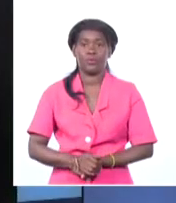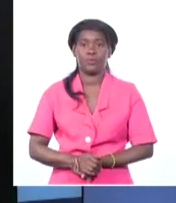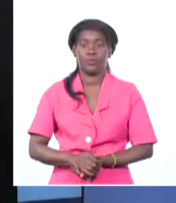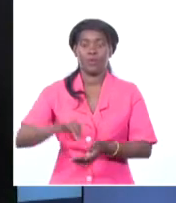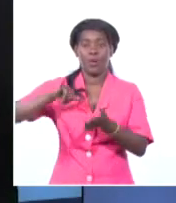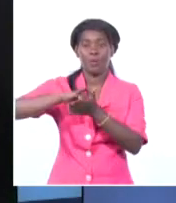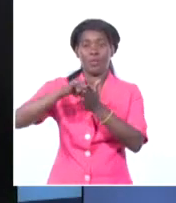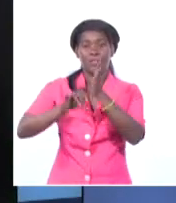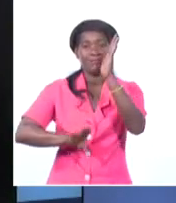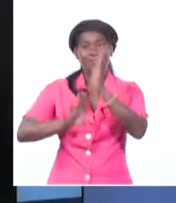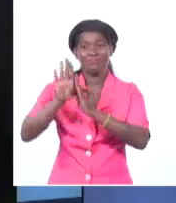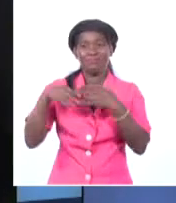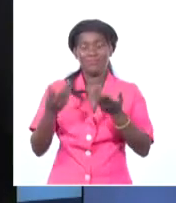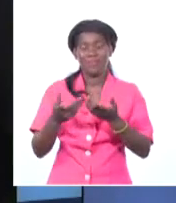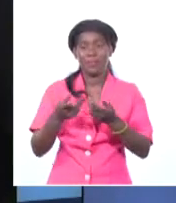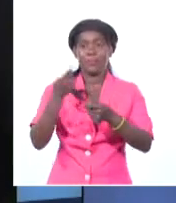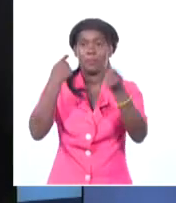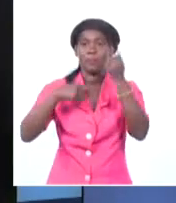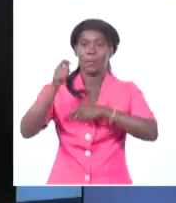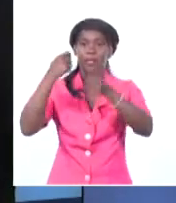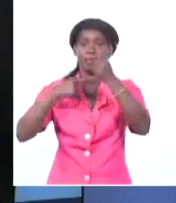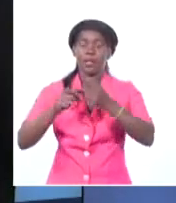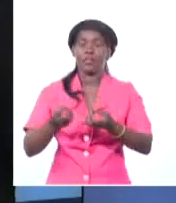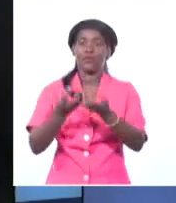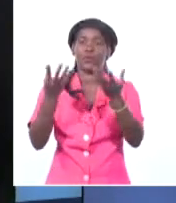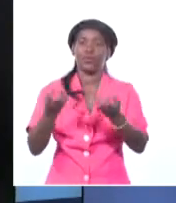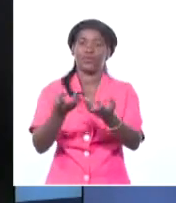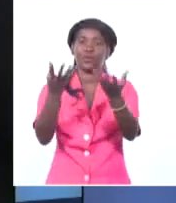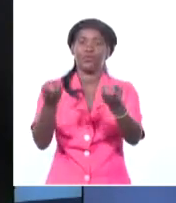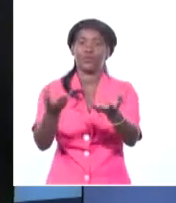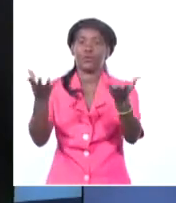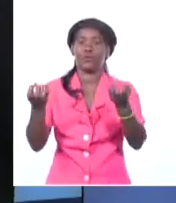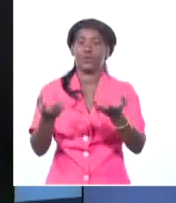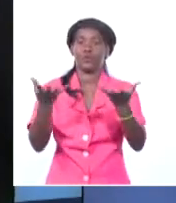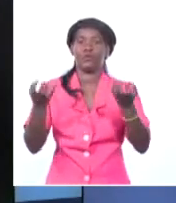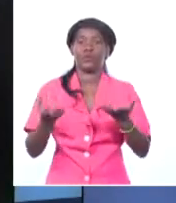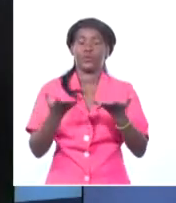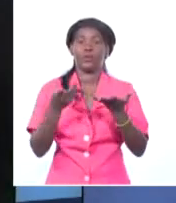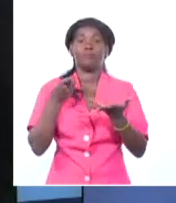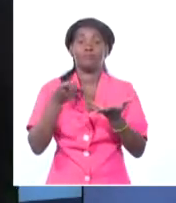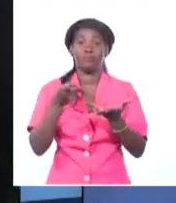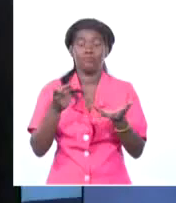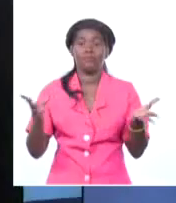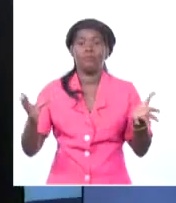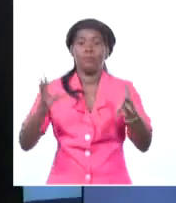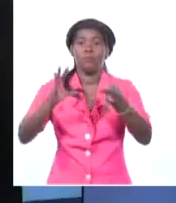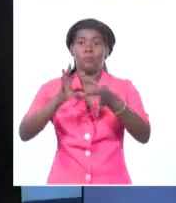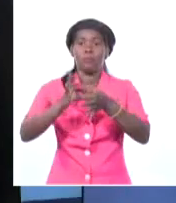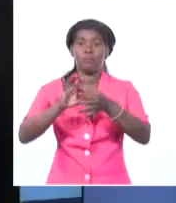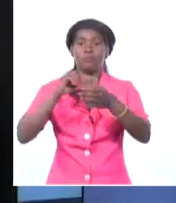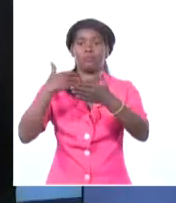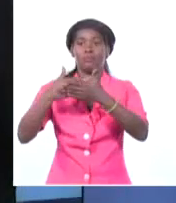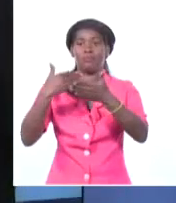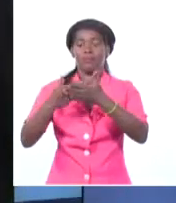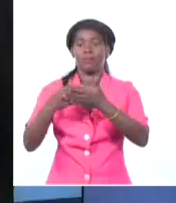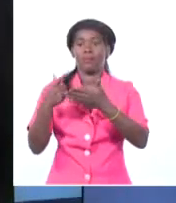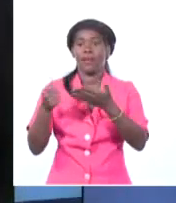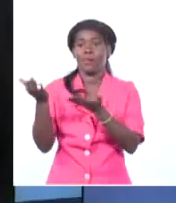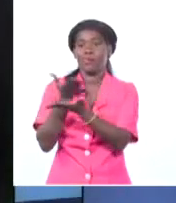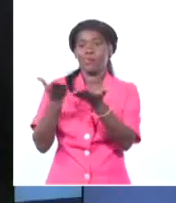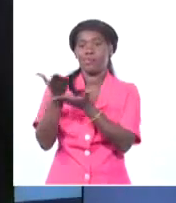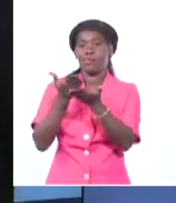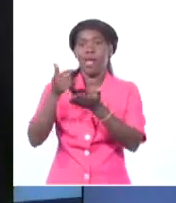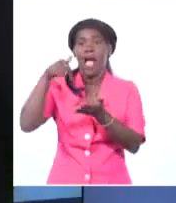proyecto de apoyo a la cadena de producción de frutas que se extendió recientemente a la provincia de Artemisa y permitirá mayor incorporación de mujeres